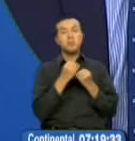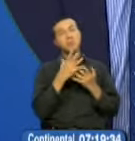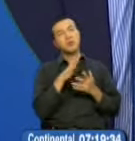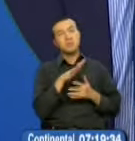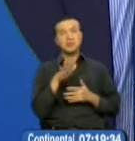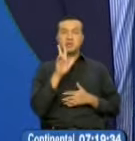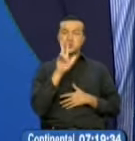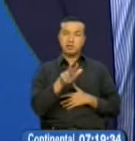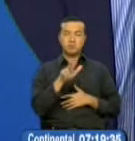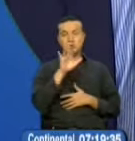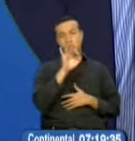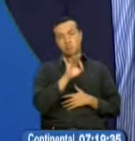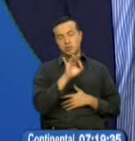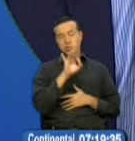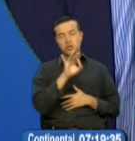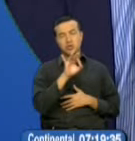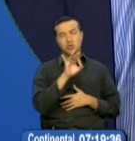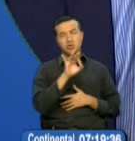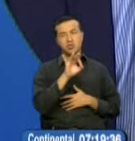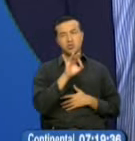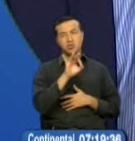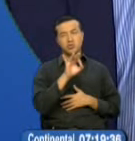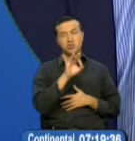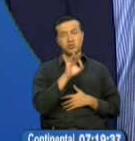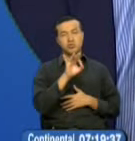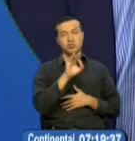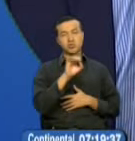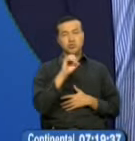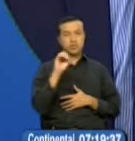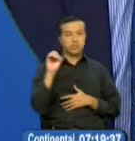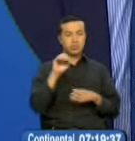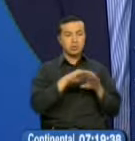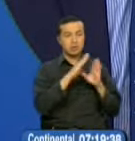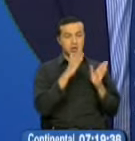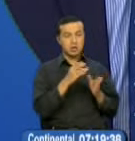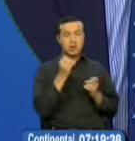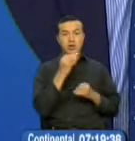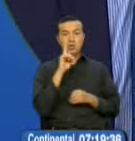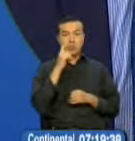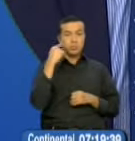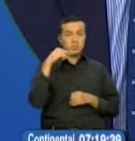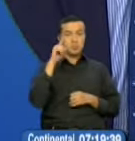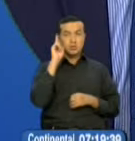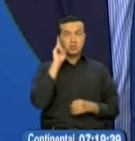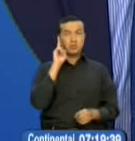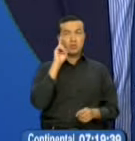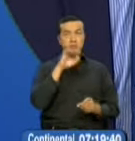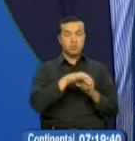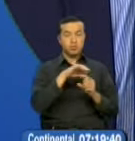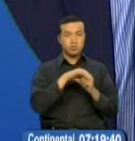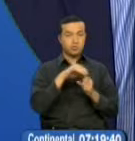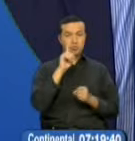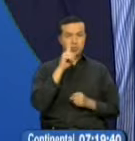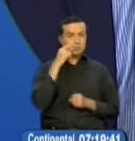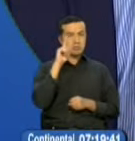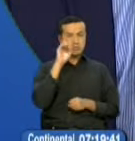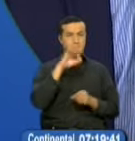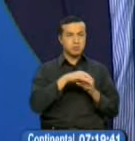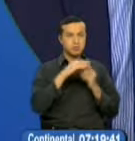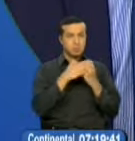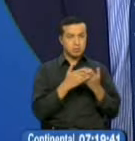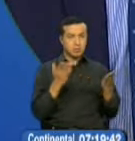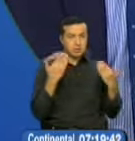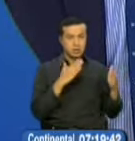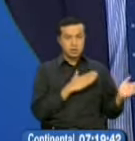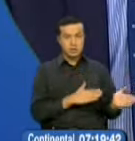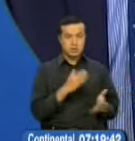menos 3.900 actas que representan más de 1 millón de votos en ese sentido.